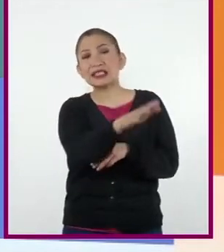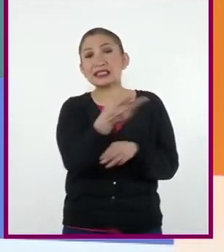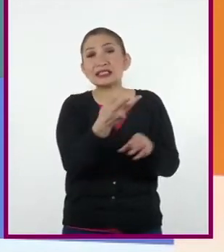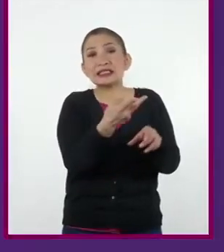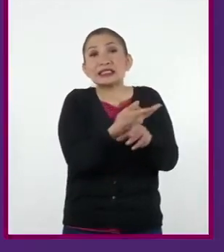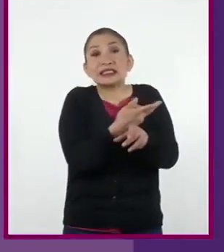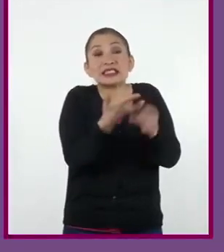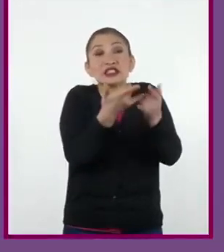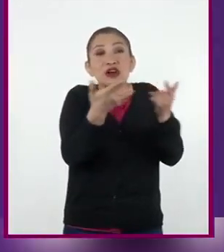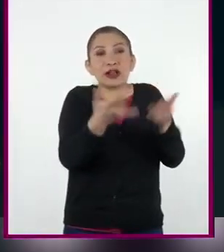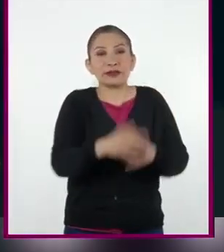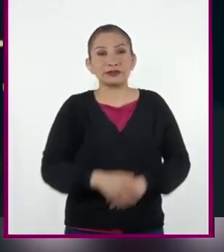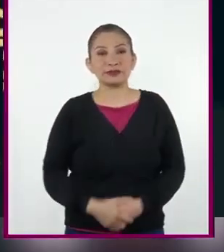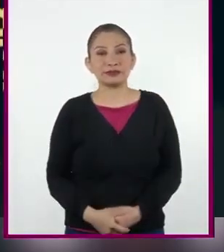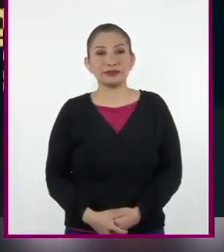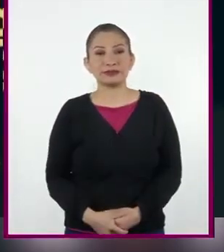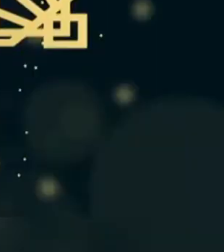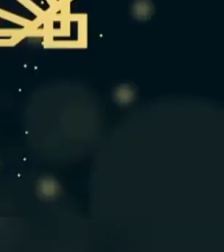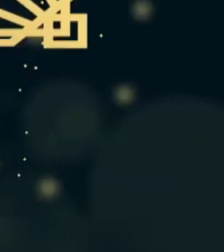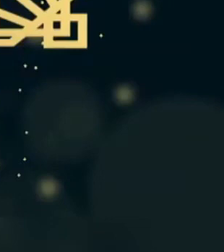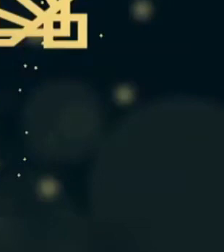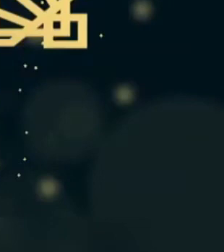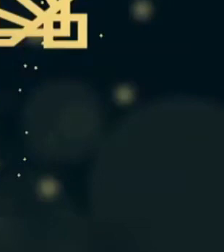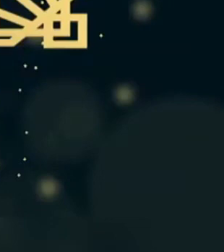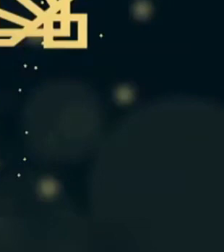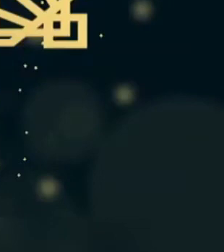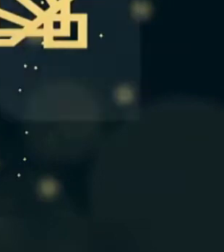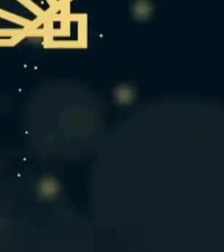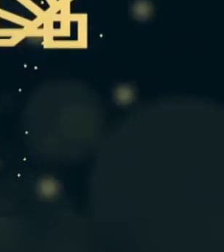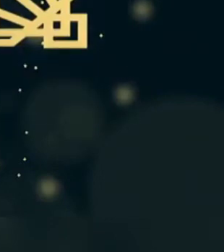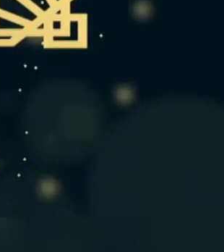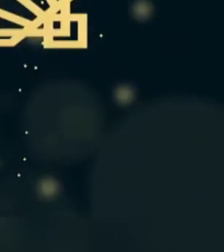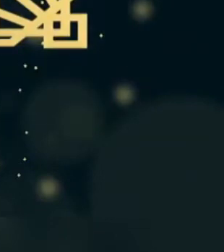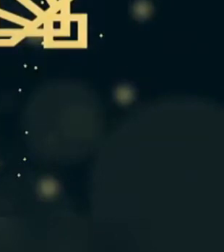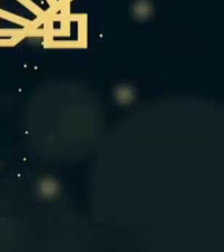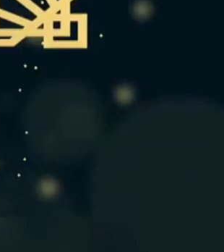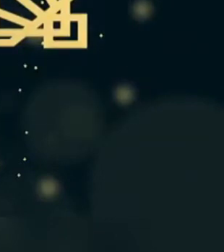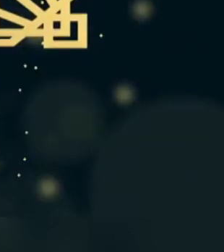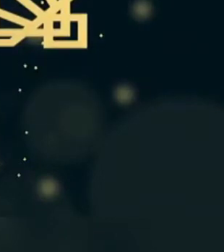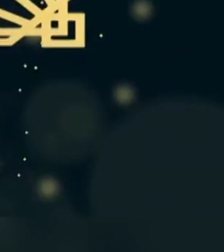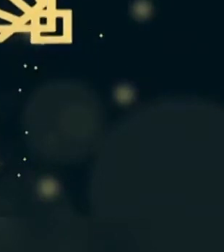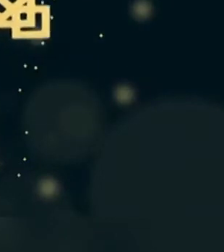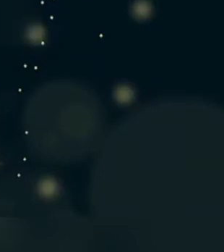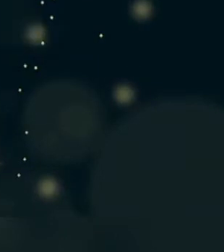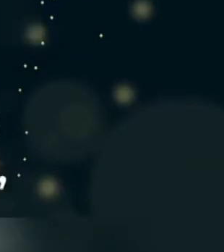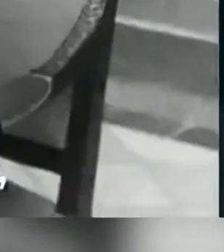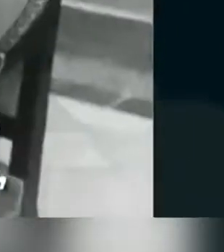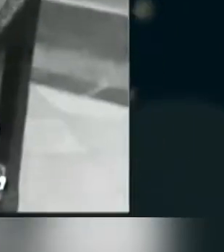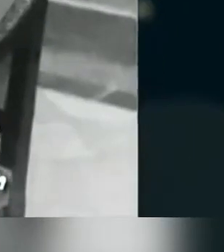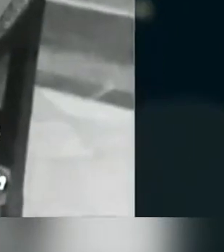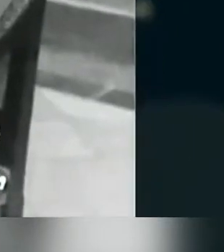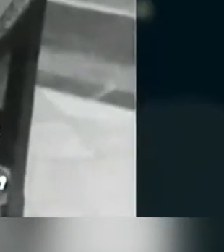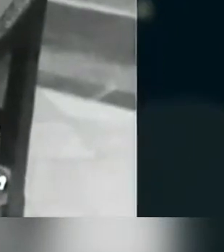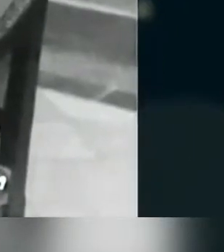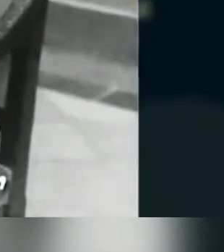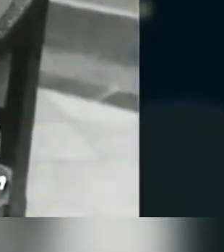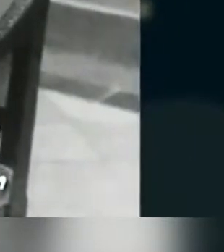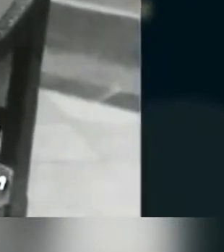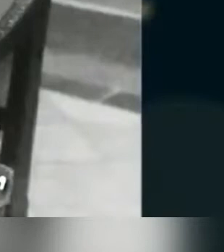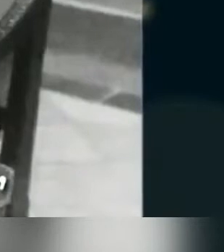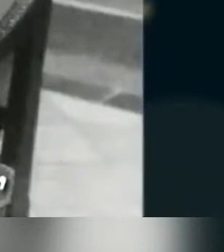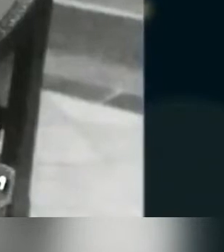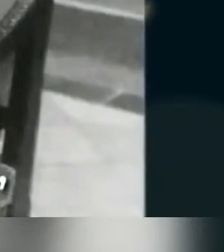hecho histórico. Hoy celebramos el 99º aniversario del decreto firmado por el